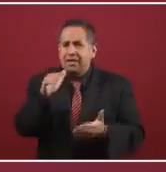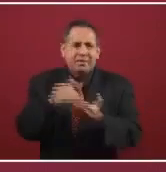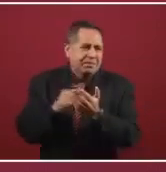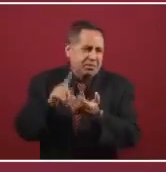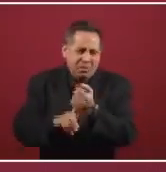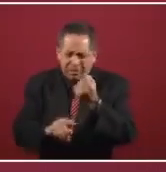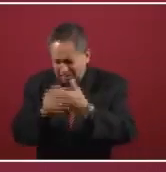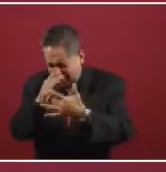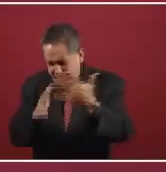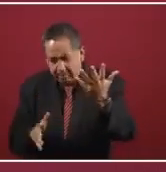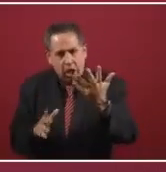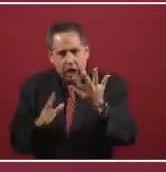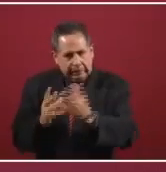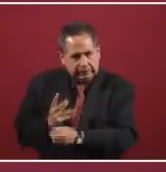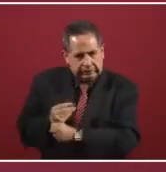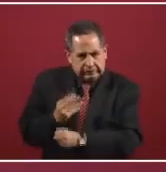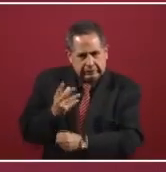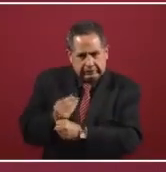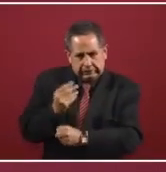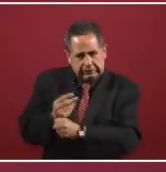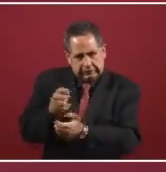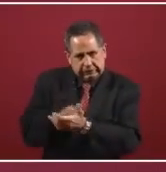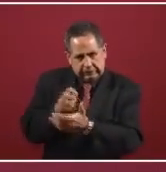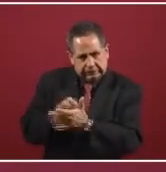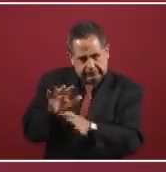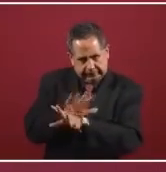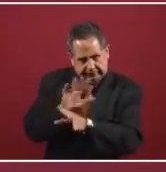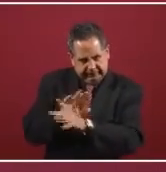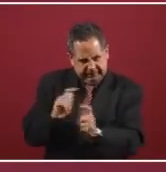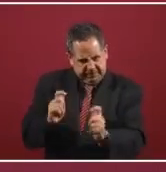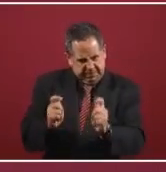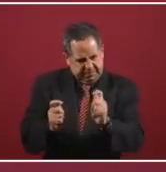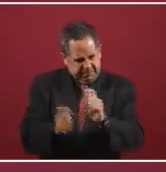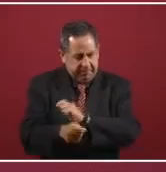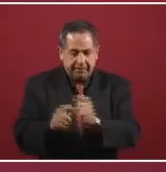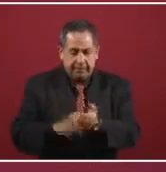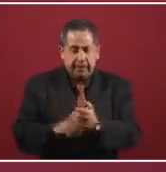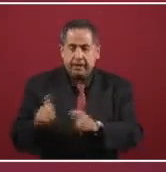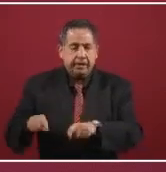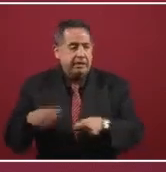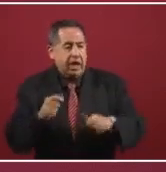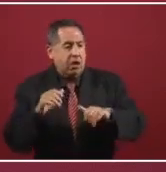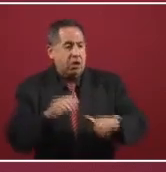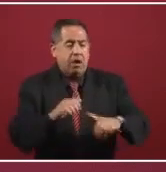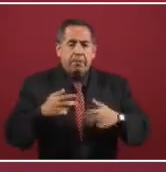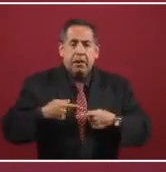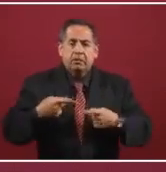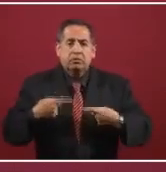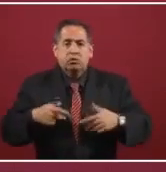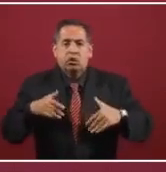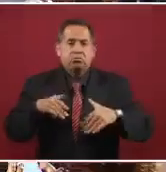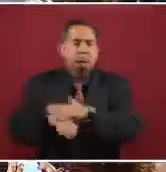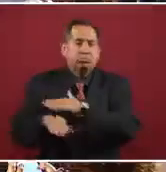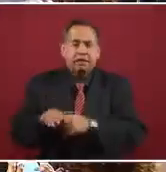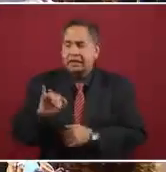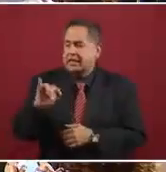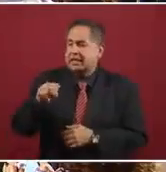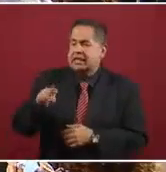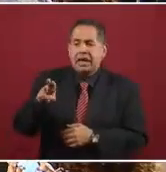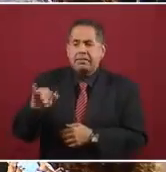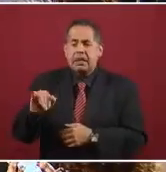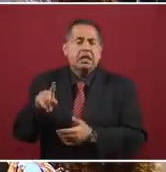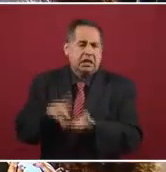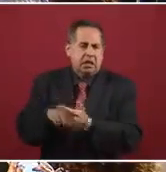problemas, etcétera. Entonces, cada vez se va a ir fortaleciendo más, van a estar contratando y seleccionando más personal, tienen su centro de control de